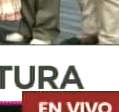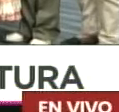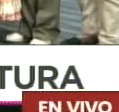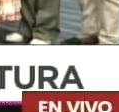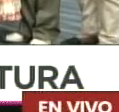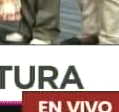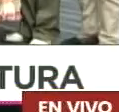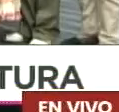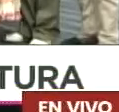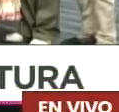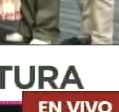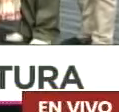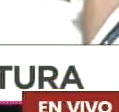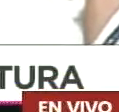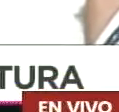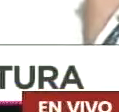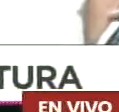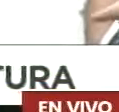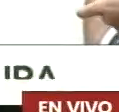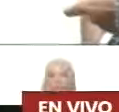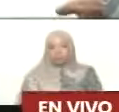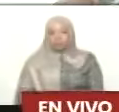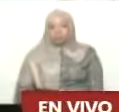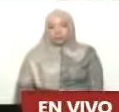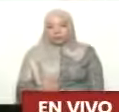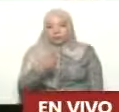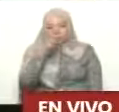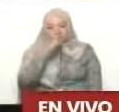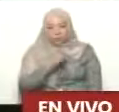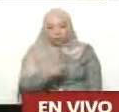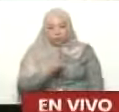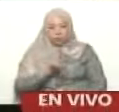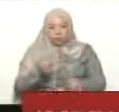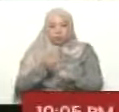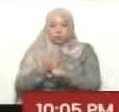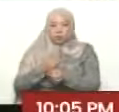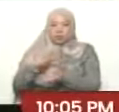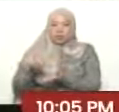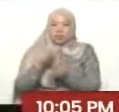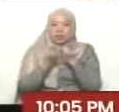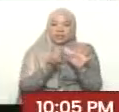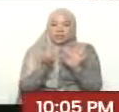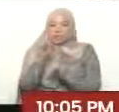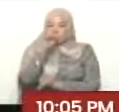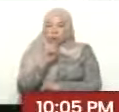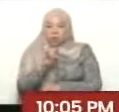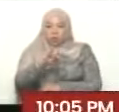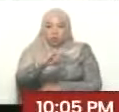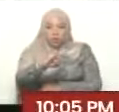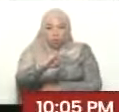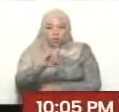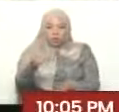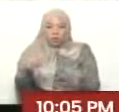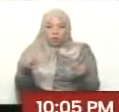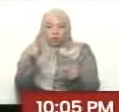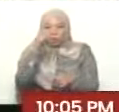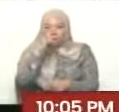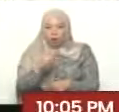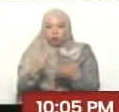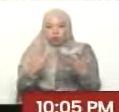los 3 años? De la mano de mi abuela. Le pone, ¿qué edad tienes tú? Yo tengo 77 años, voy a cumplir ahorita el lunes. ¿El lunes? Dentro de